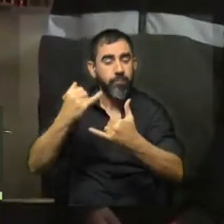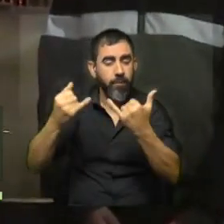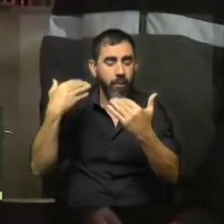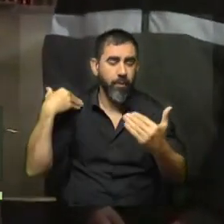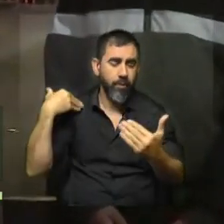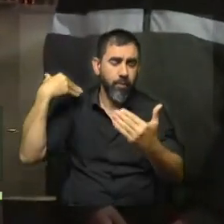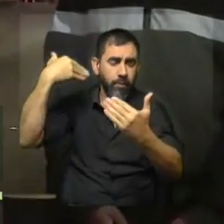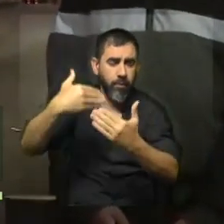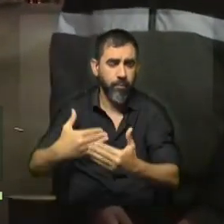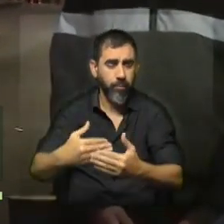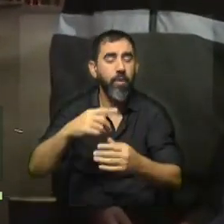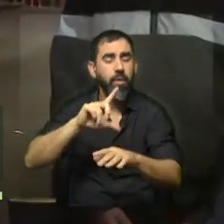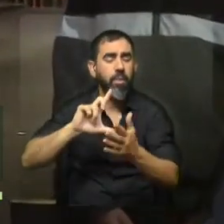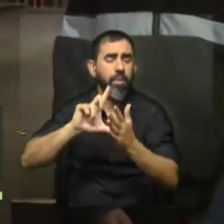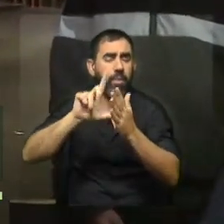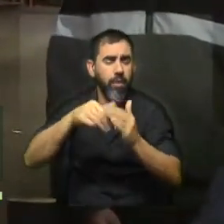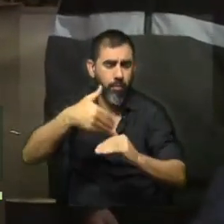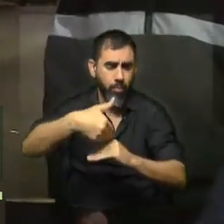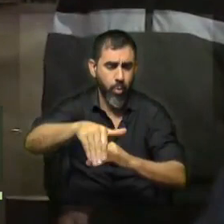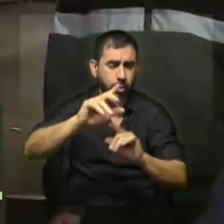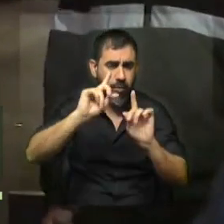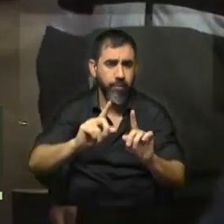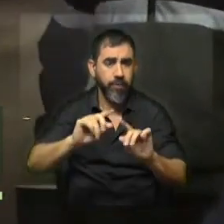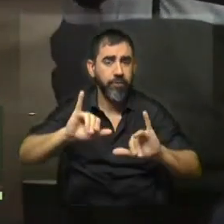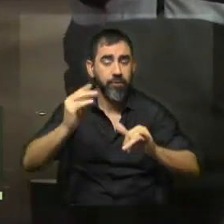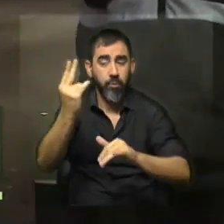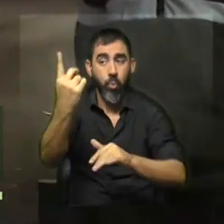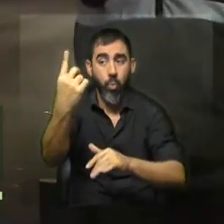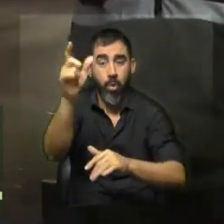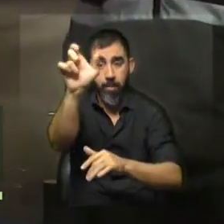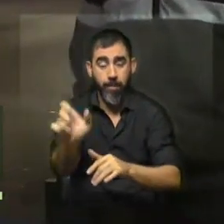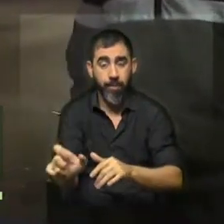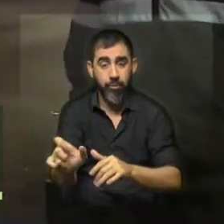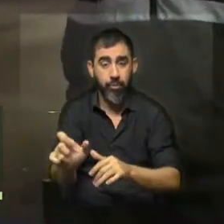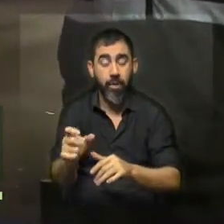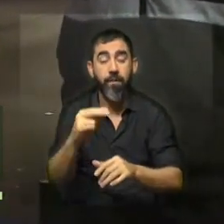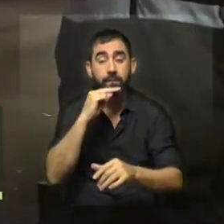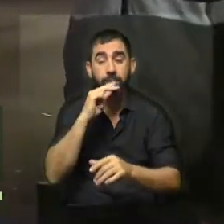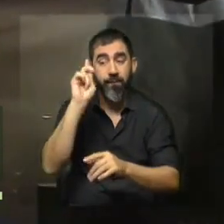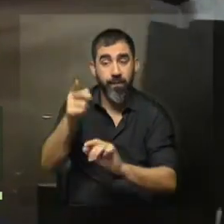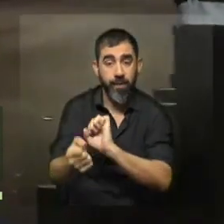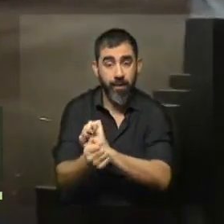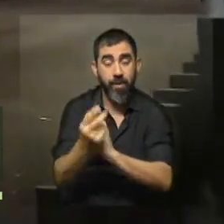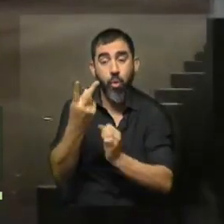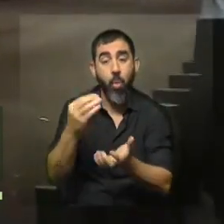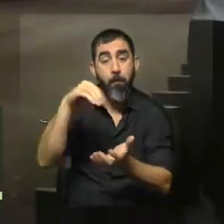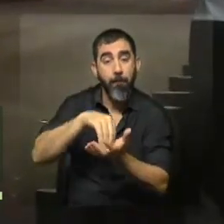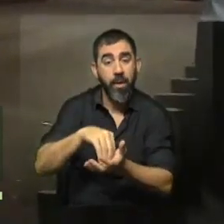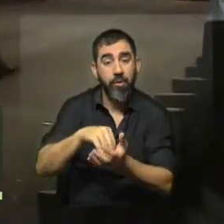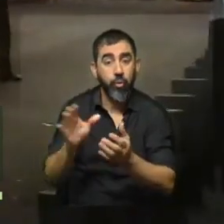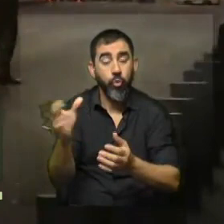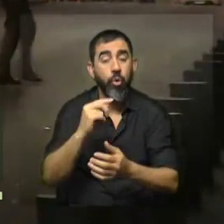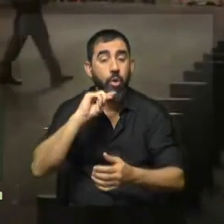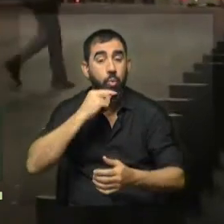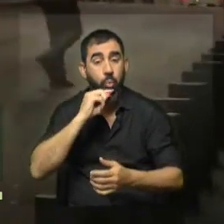va a llegar además tiempo, que ha sido formalizada una persona el día viernes, otras dos personas, todas de origen